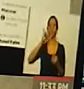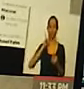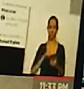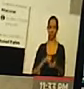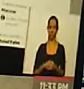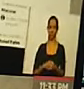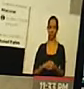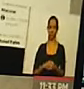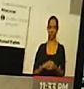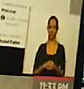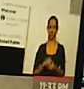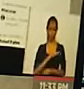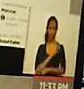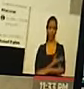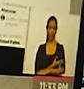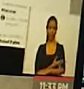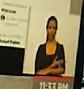estás? Fuerte.